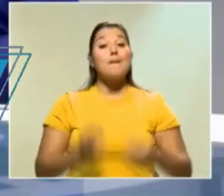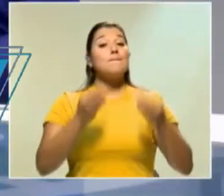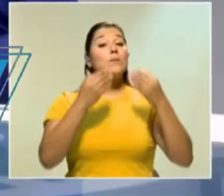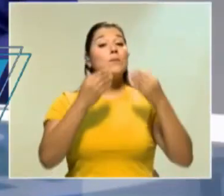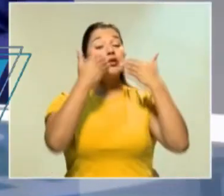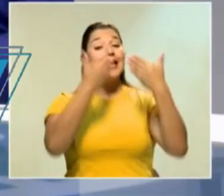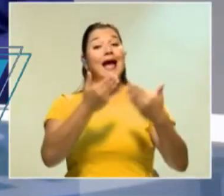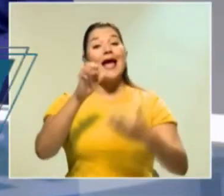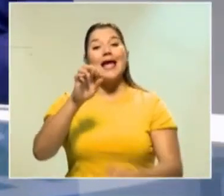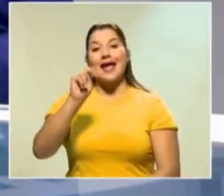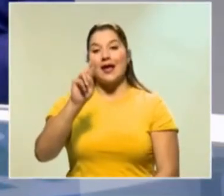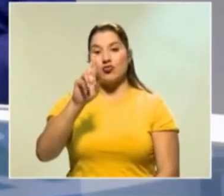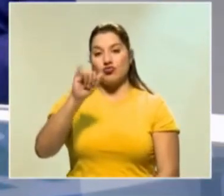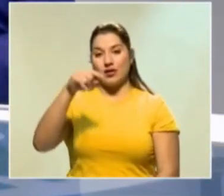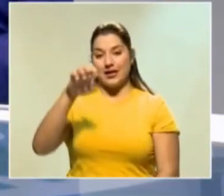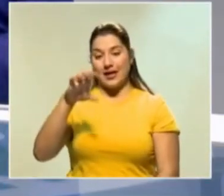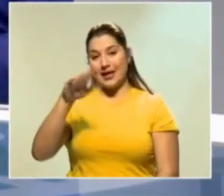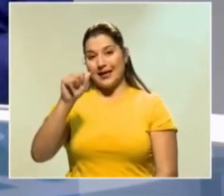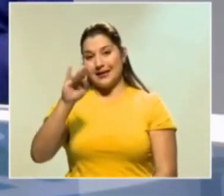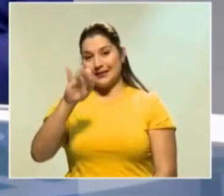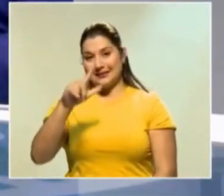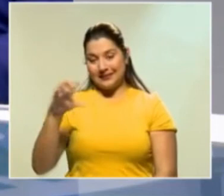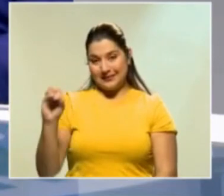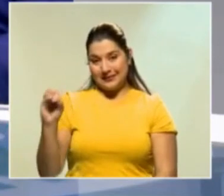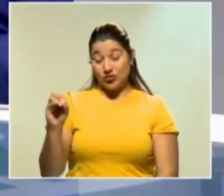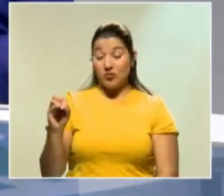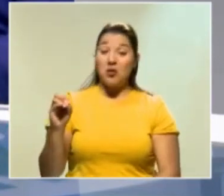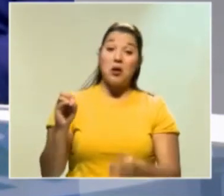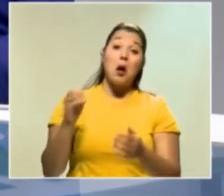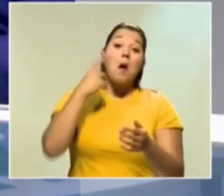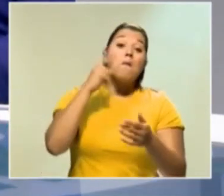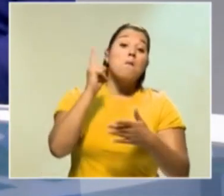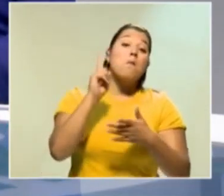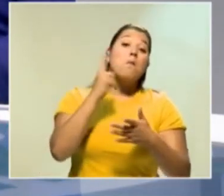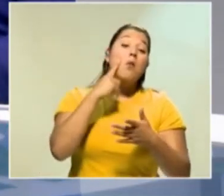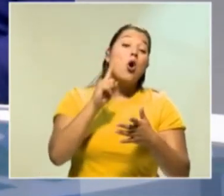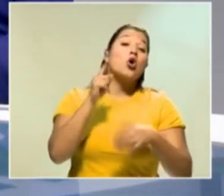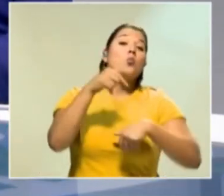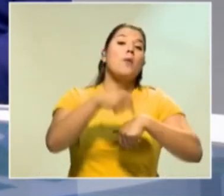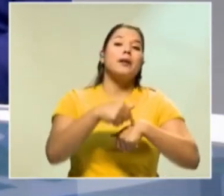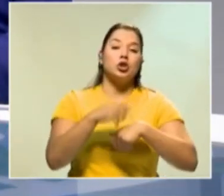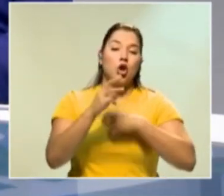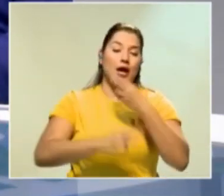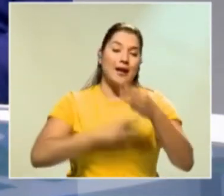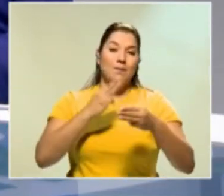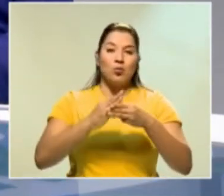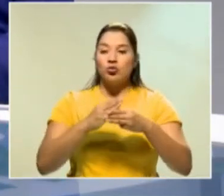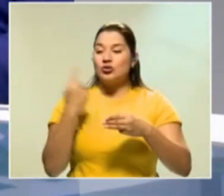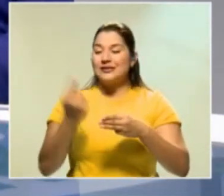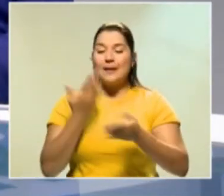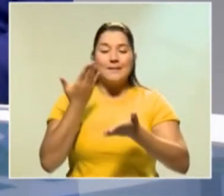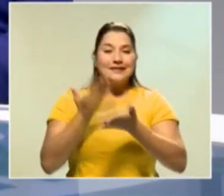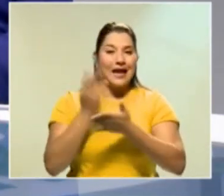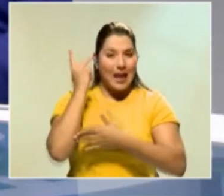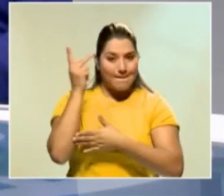Muchísimas gracias, don Enrique Castillo. Por momentos el mundo vuelve a la política más primitiva de todas,